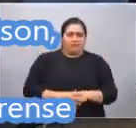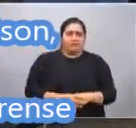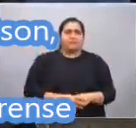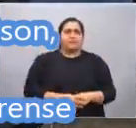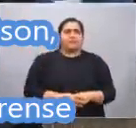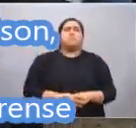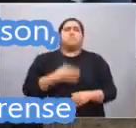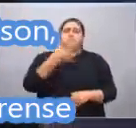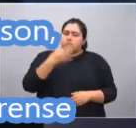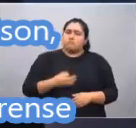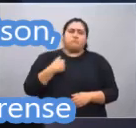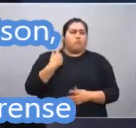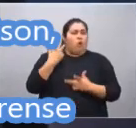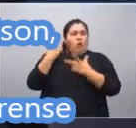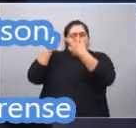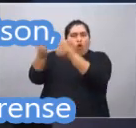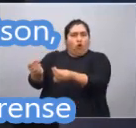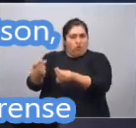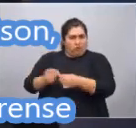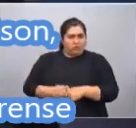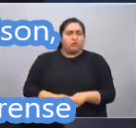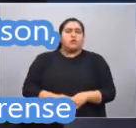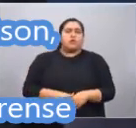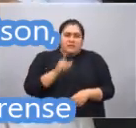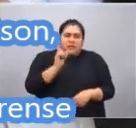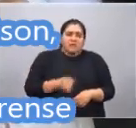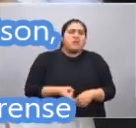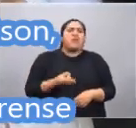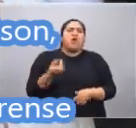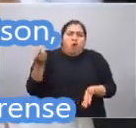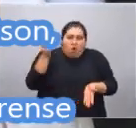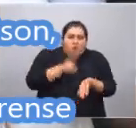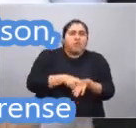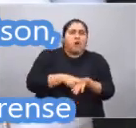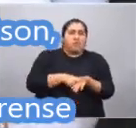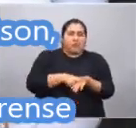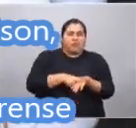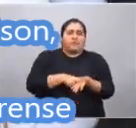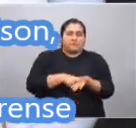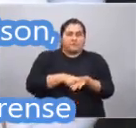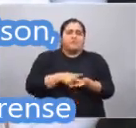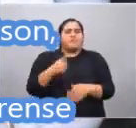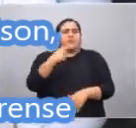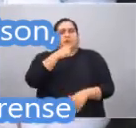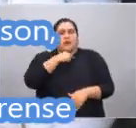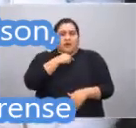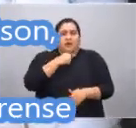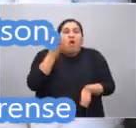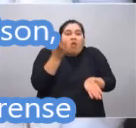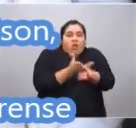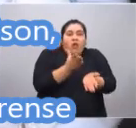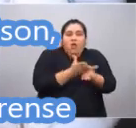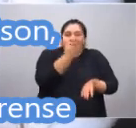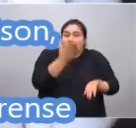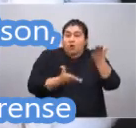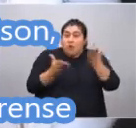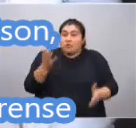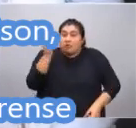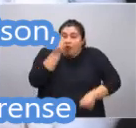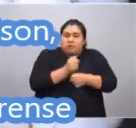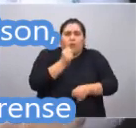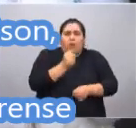Es un rechazo a otro nuevo intento de disolver los derechos laborales de